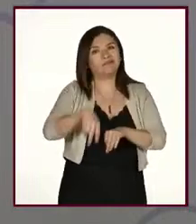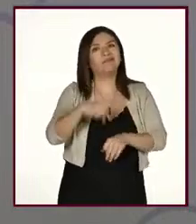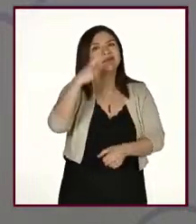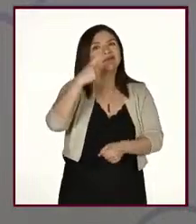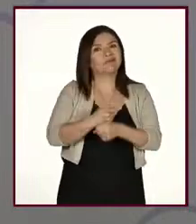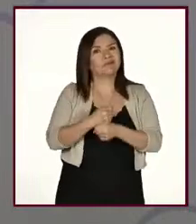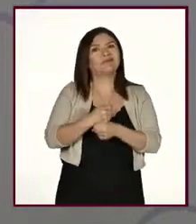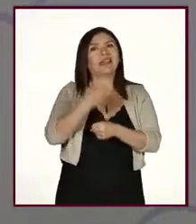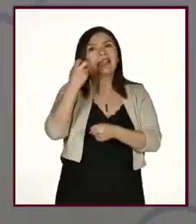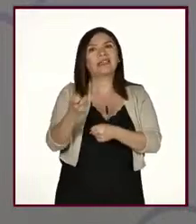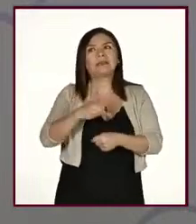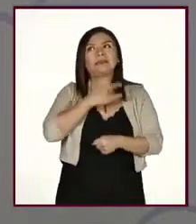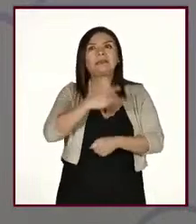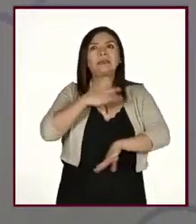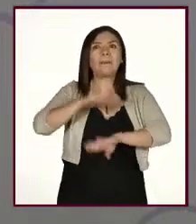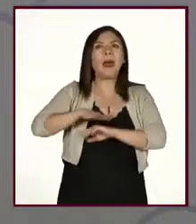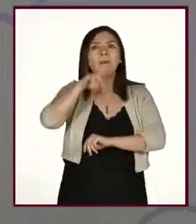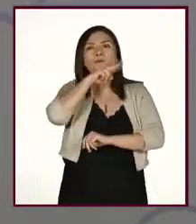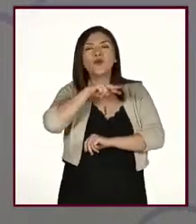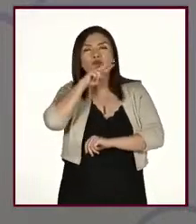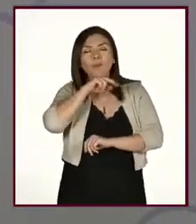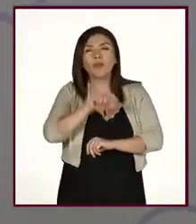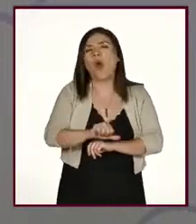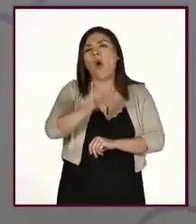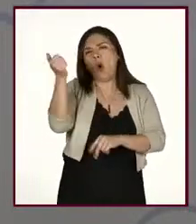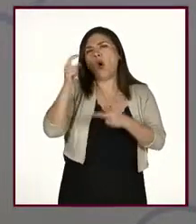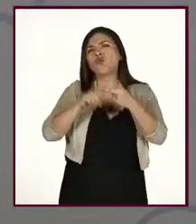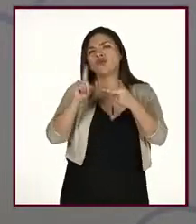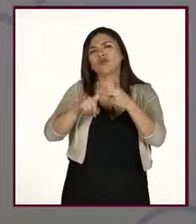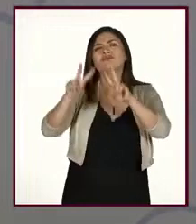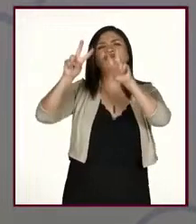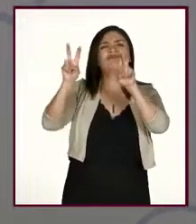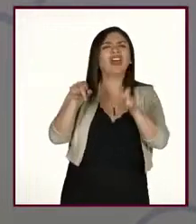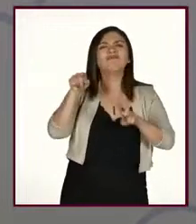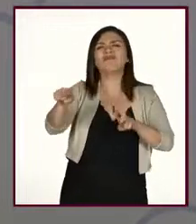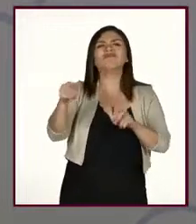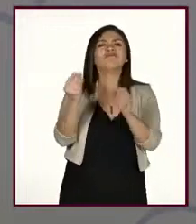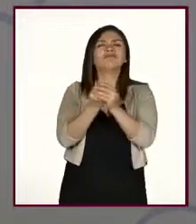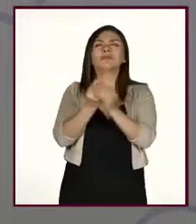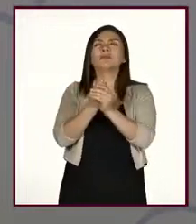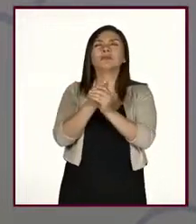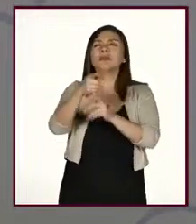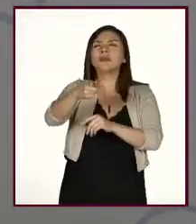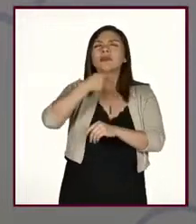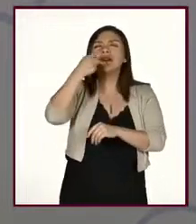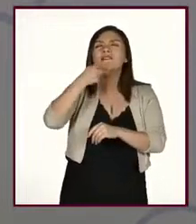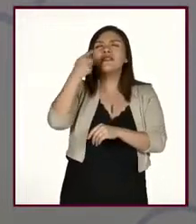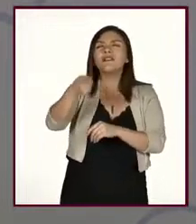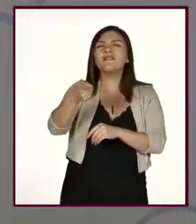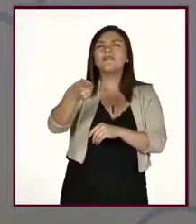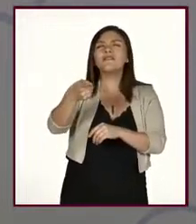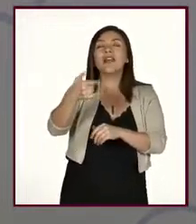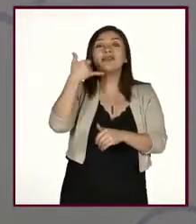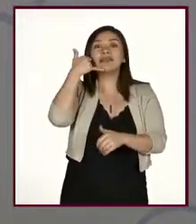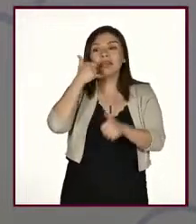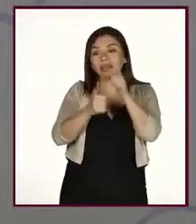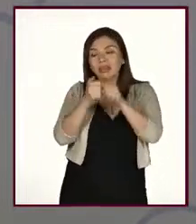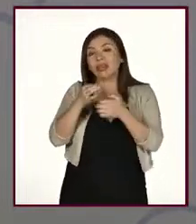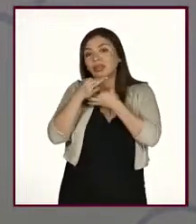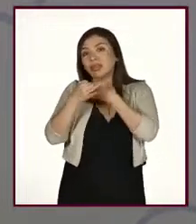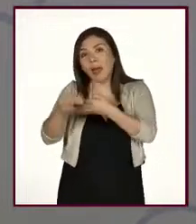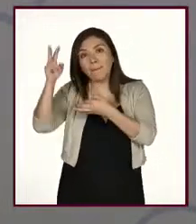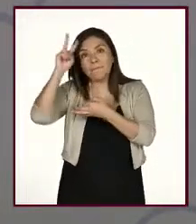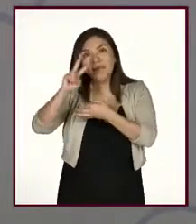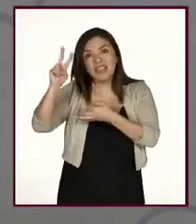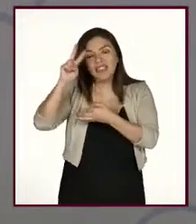principales preocupaciones. Por ahí vimos otras también relacionadas, una que mencionaste, pues la cuestión del celular, ¿no? Lo que